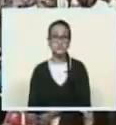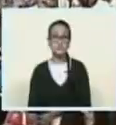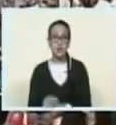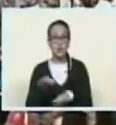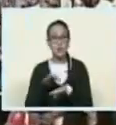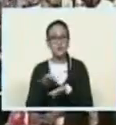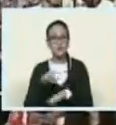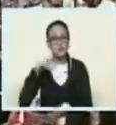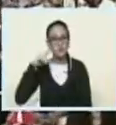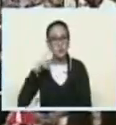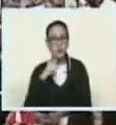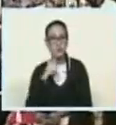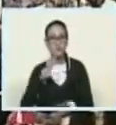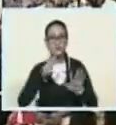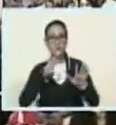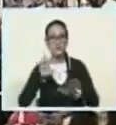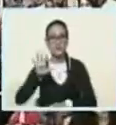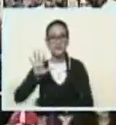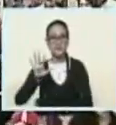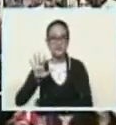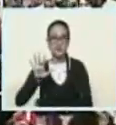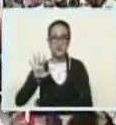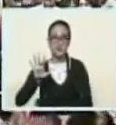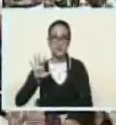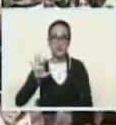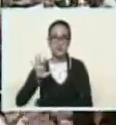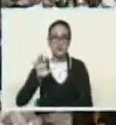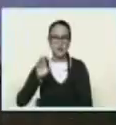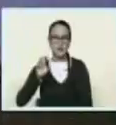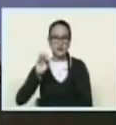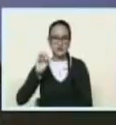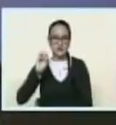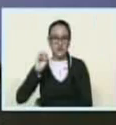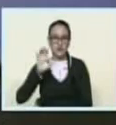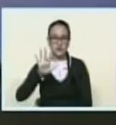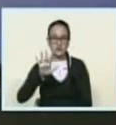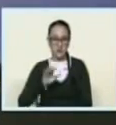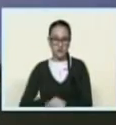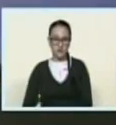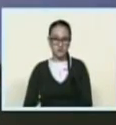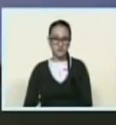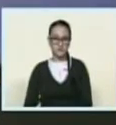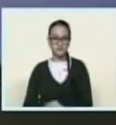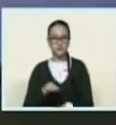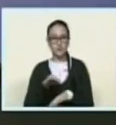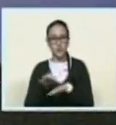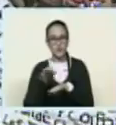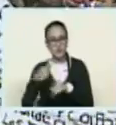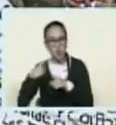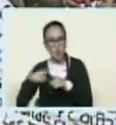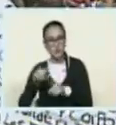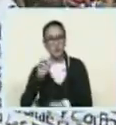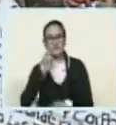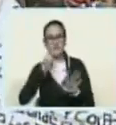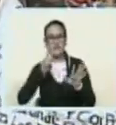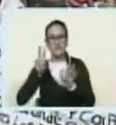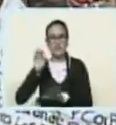Municipio Simón Bolívar, 75.05. Municipio Urdaneta, 67.7.